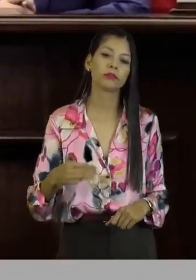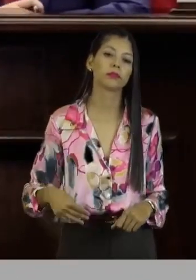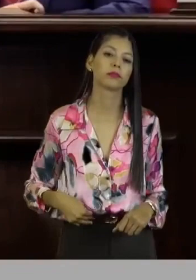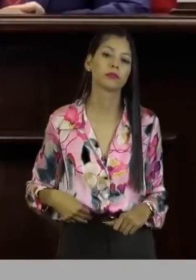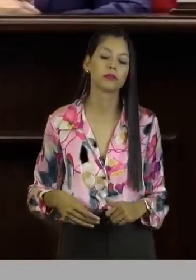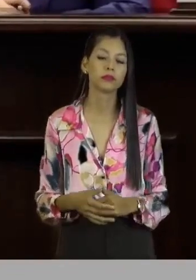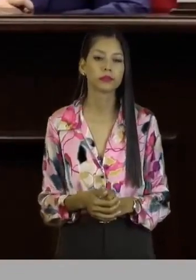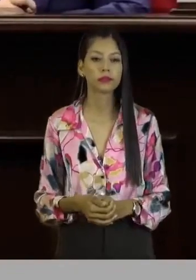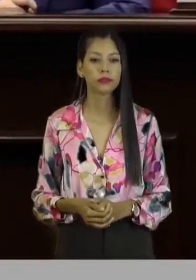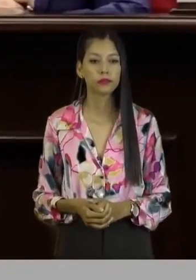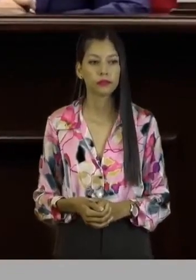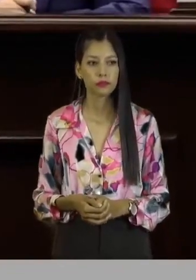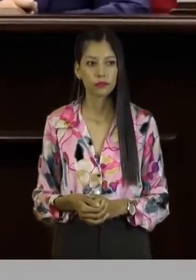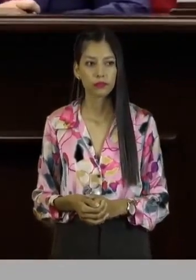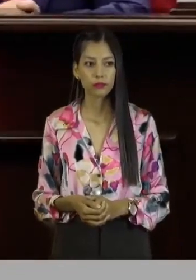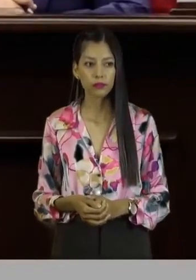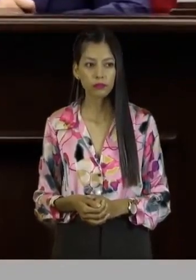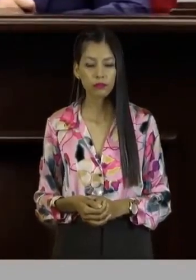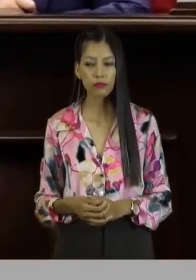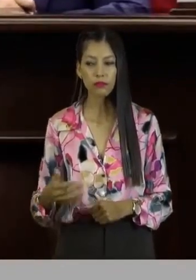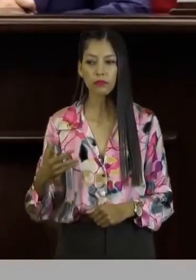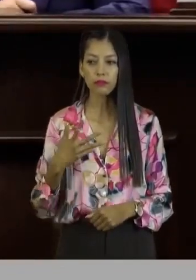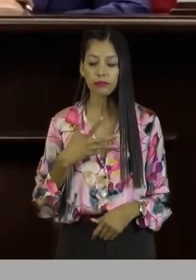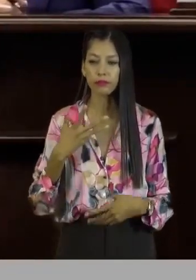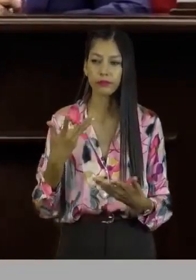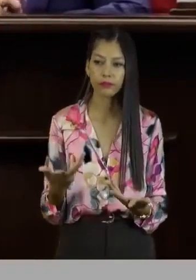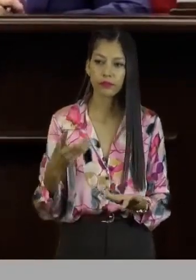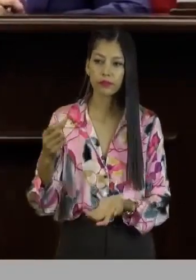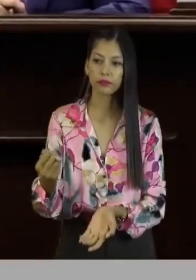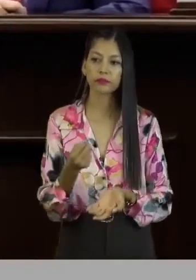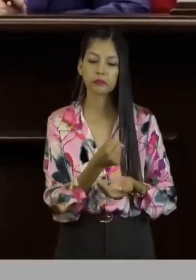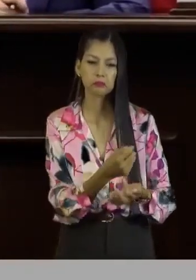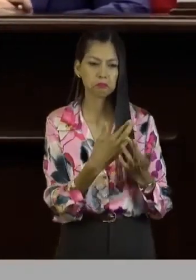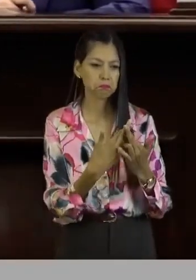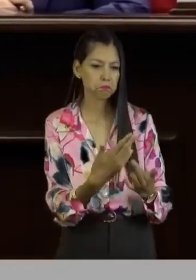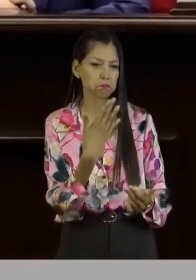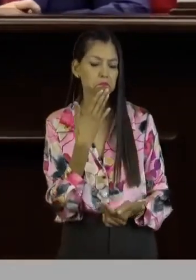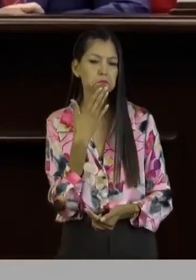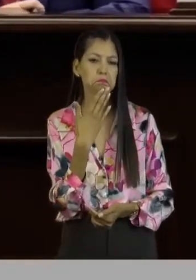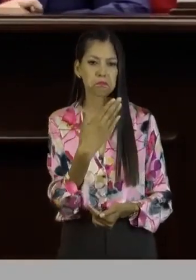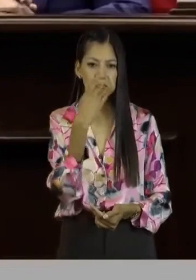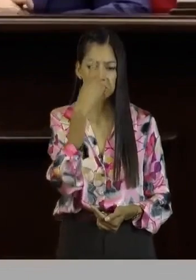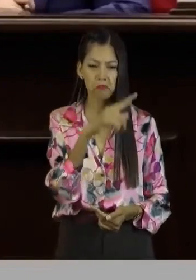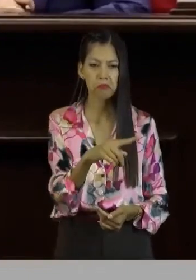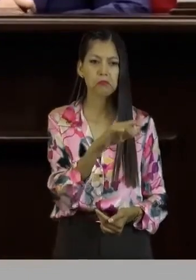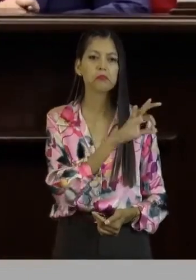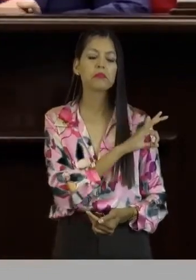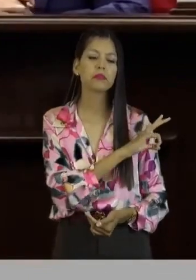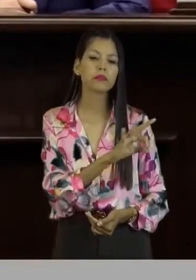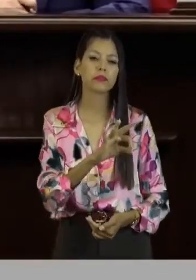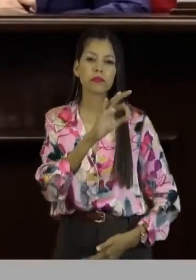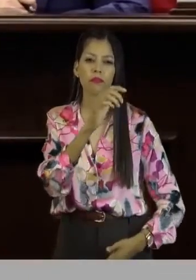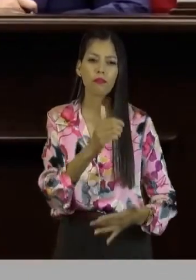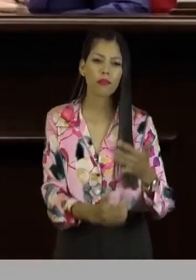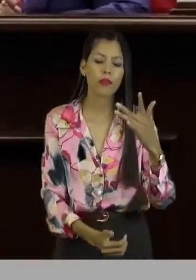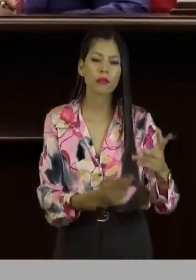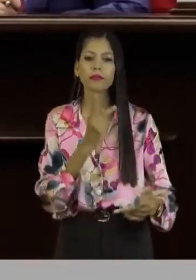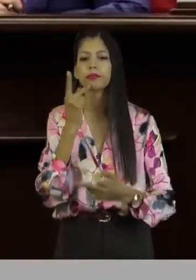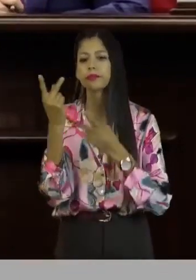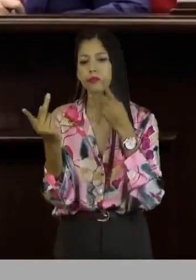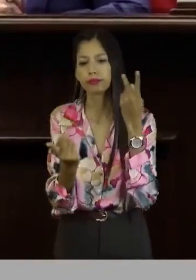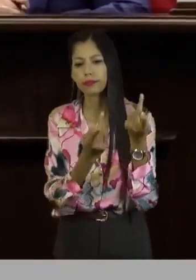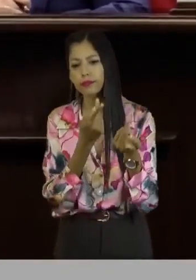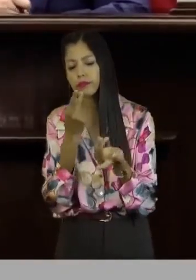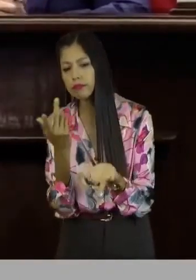municipios. Va a haber, pues, recursos suficientes para que se acabe el discurso aquel de